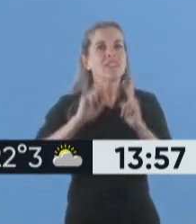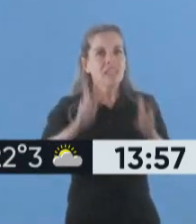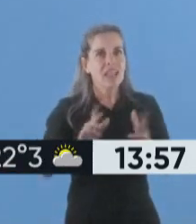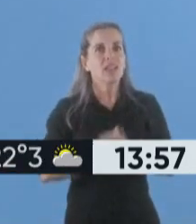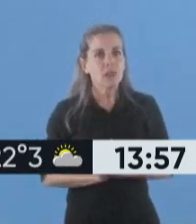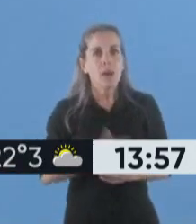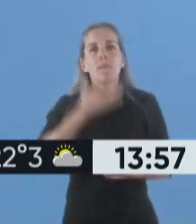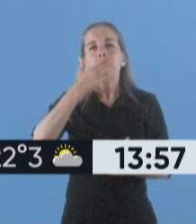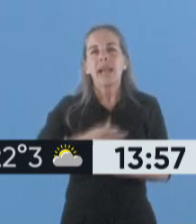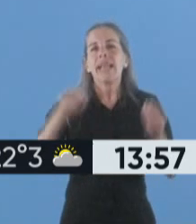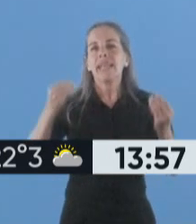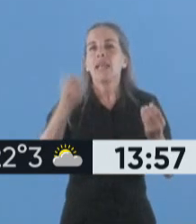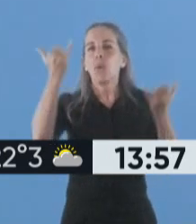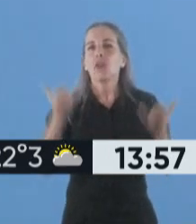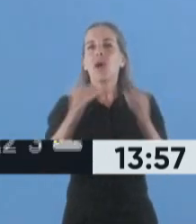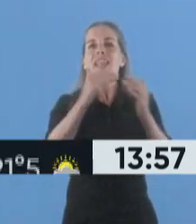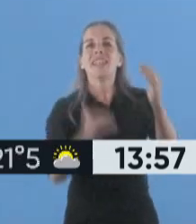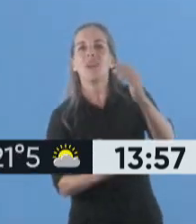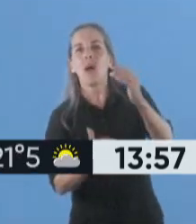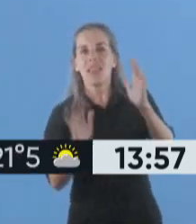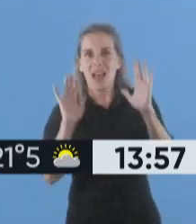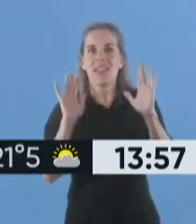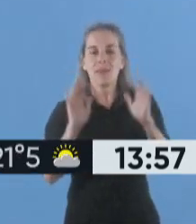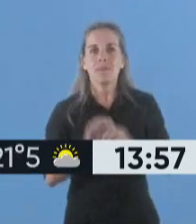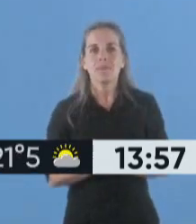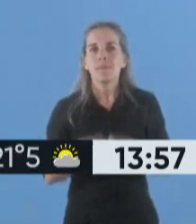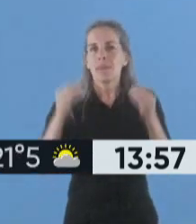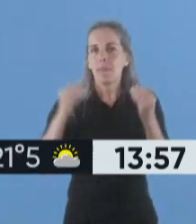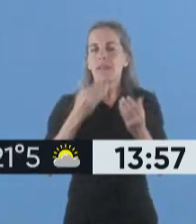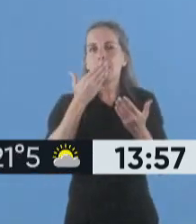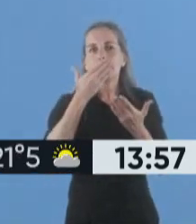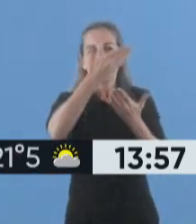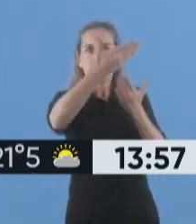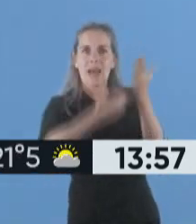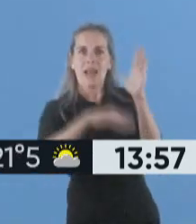para entender las injusticias. El edicto